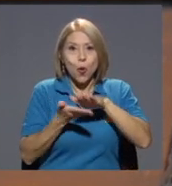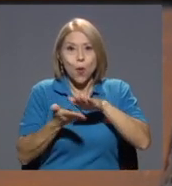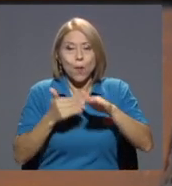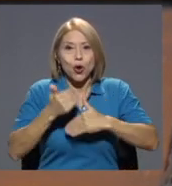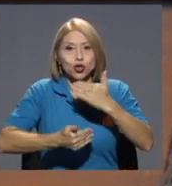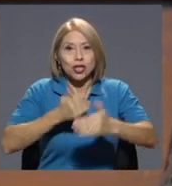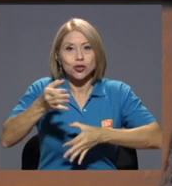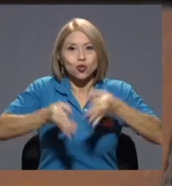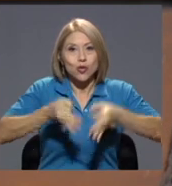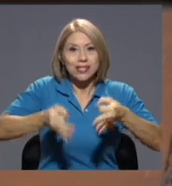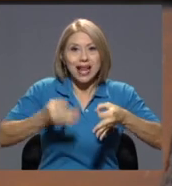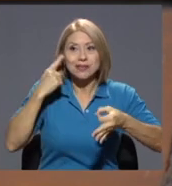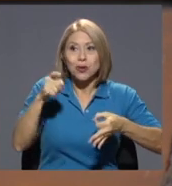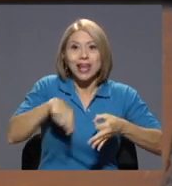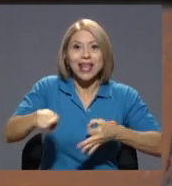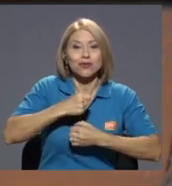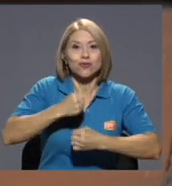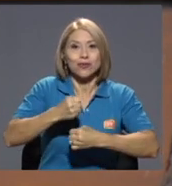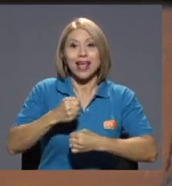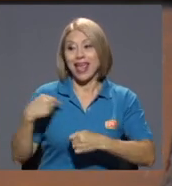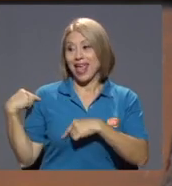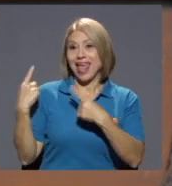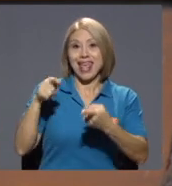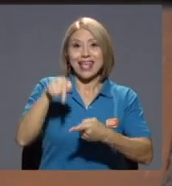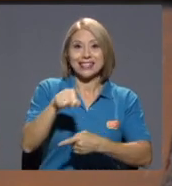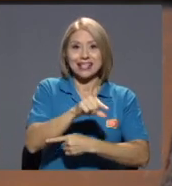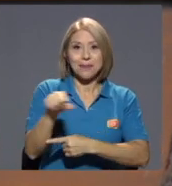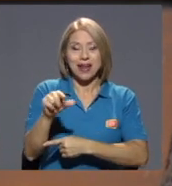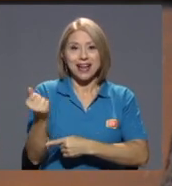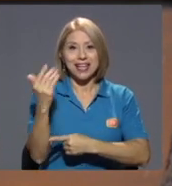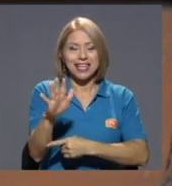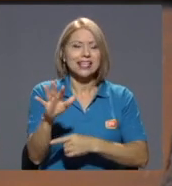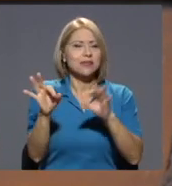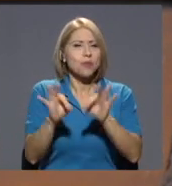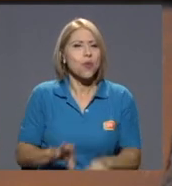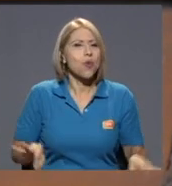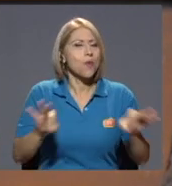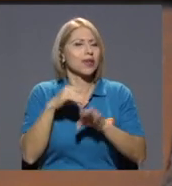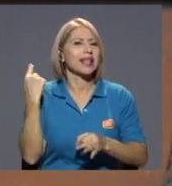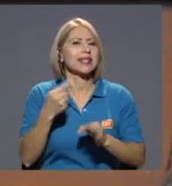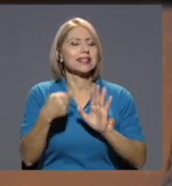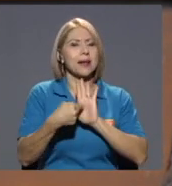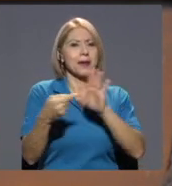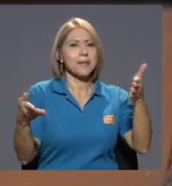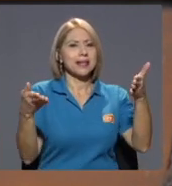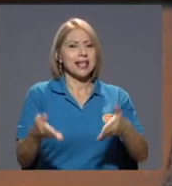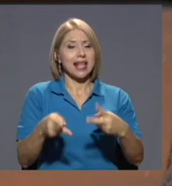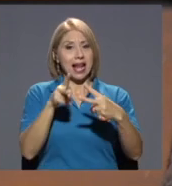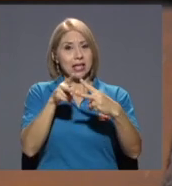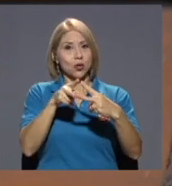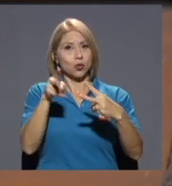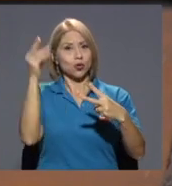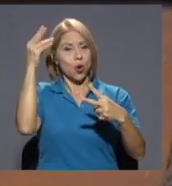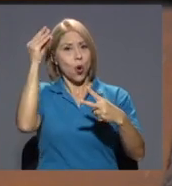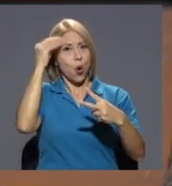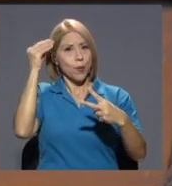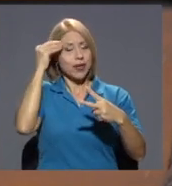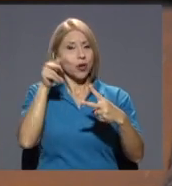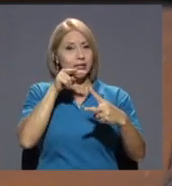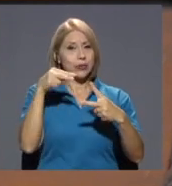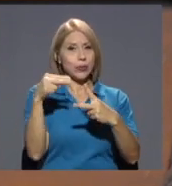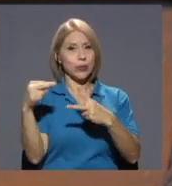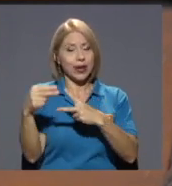en un momento determinado en esta semana en el 15 creemos que es fundamental siempre presentar las dos caras de la moneda y recuerden que el día de ayer una